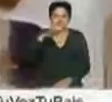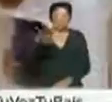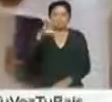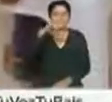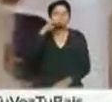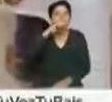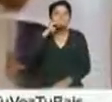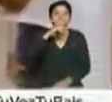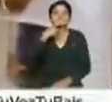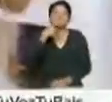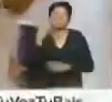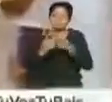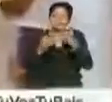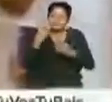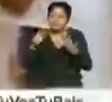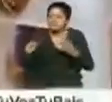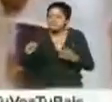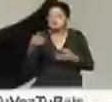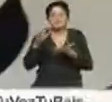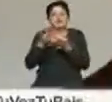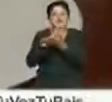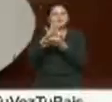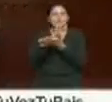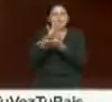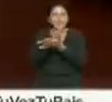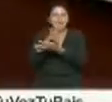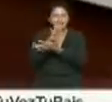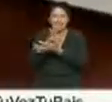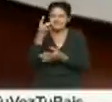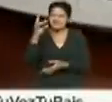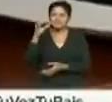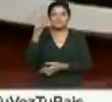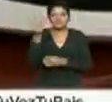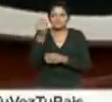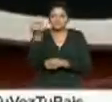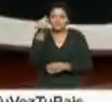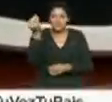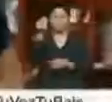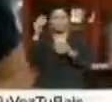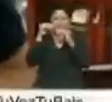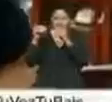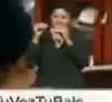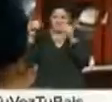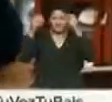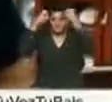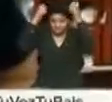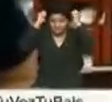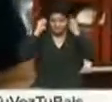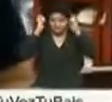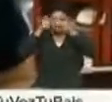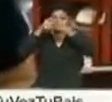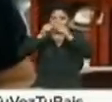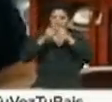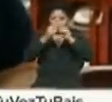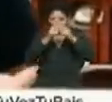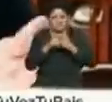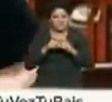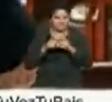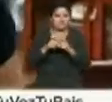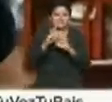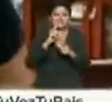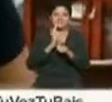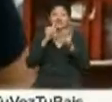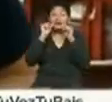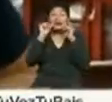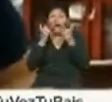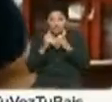provincia de Manabí. Allí se capacitan a 18 jóvenes en la elaboración de sombreros de paja toquilla. El abuelo, que es el instructor,